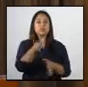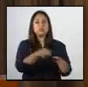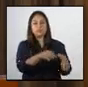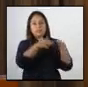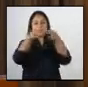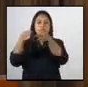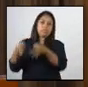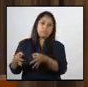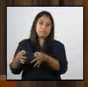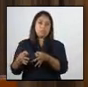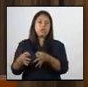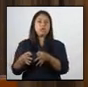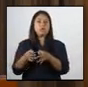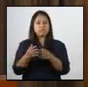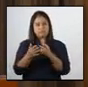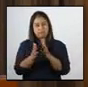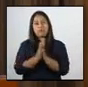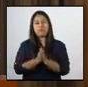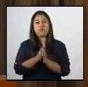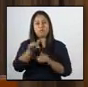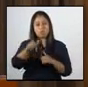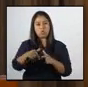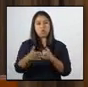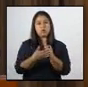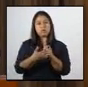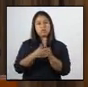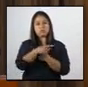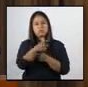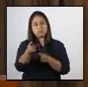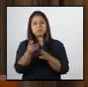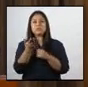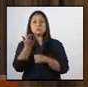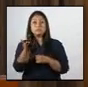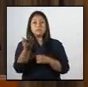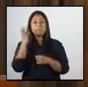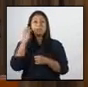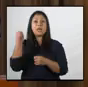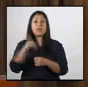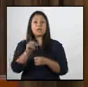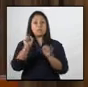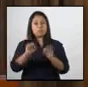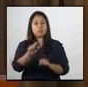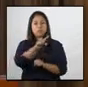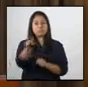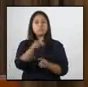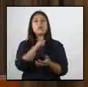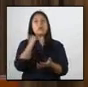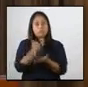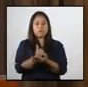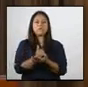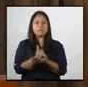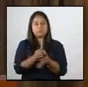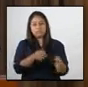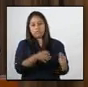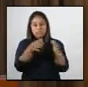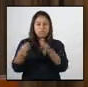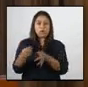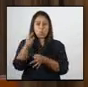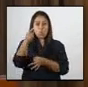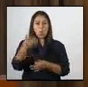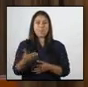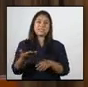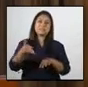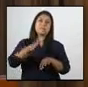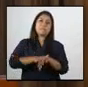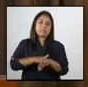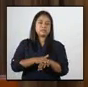muy cordialmente desde ya se las pido para que procedan a concedernos esa prórroga para que el estado